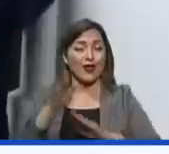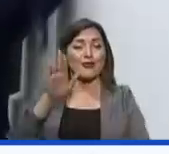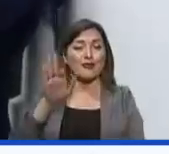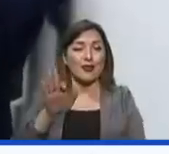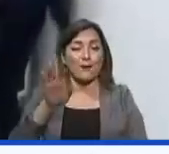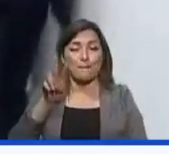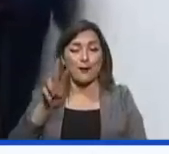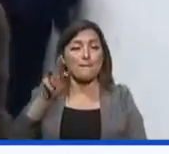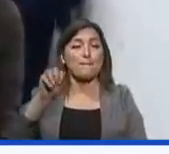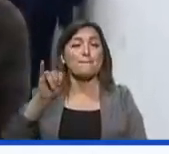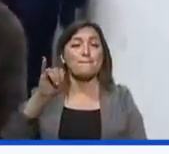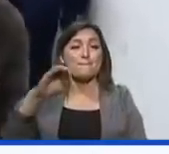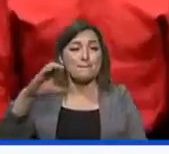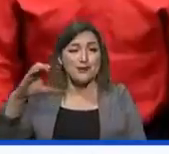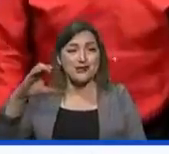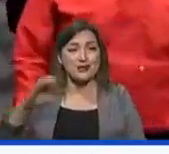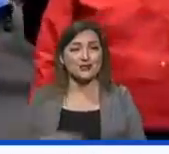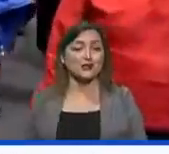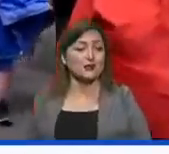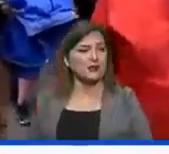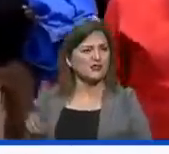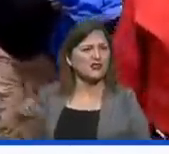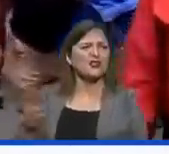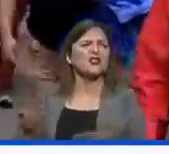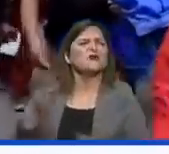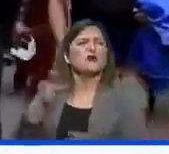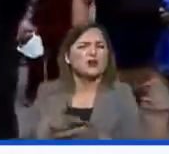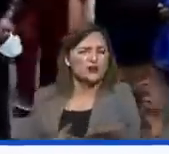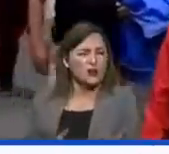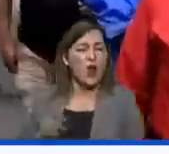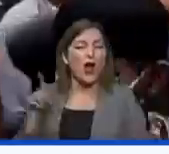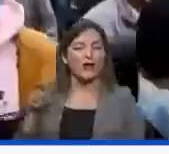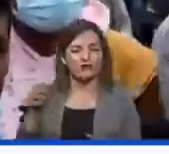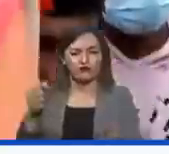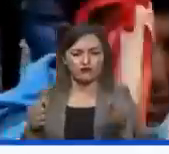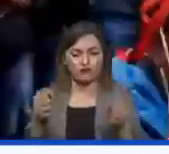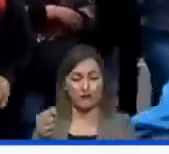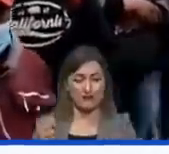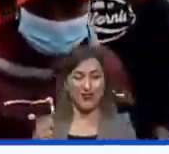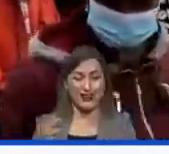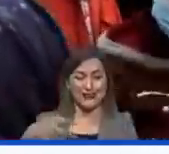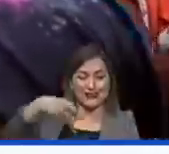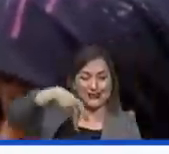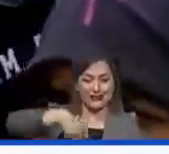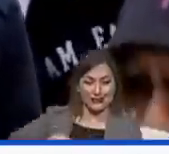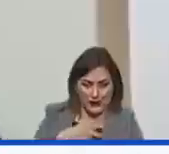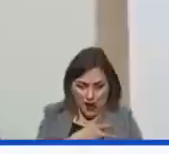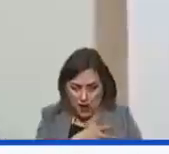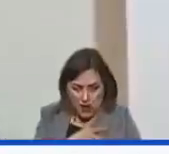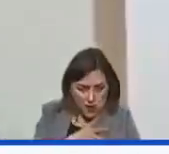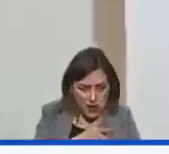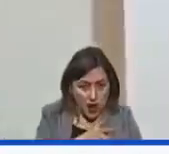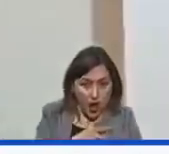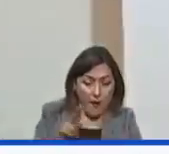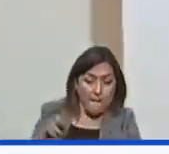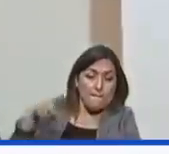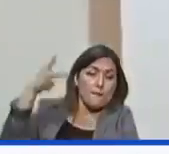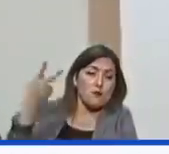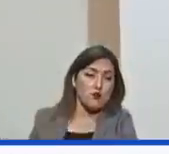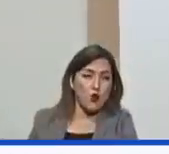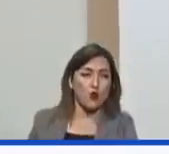su deceso se registró cuando realizaba la cobertura de las movilizaciones en su segundo día